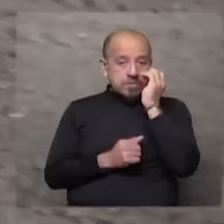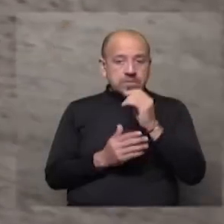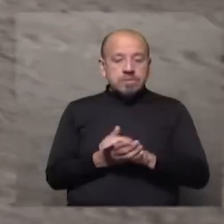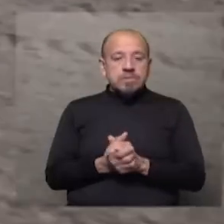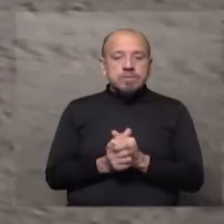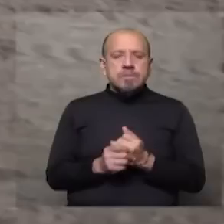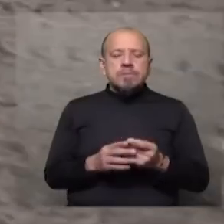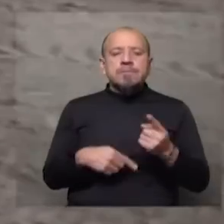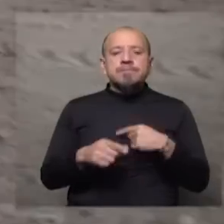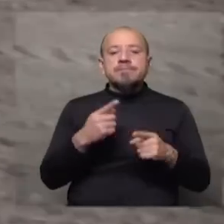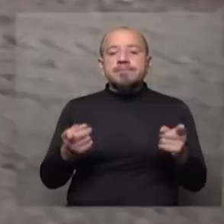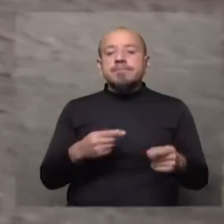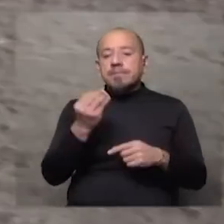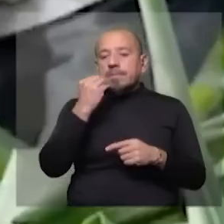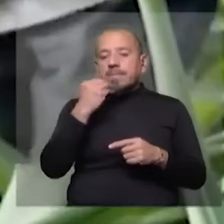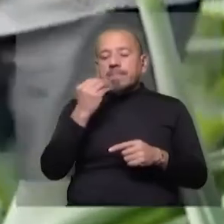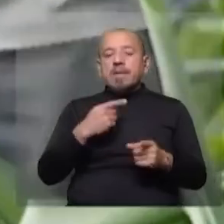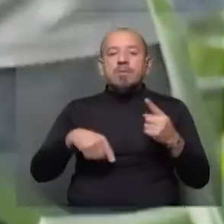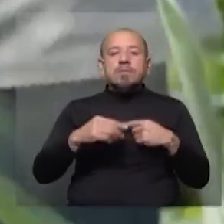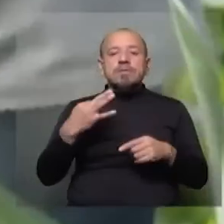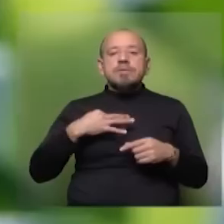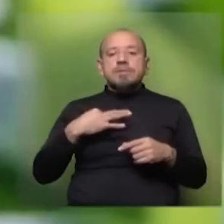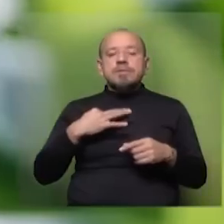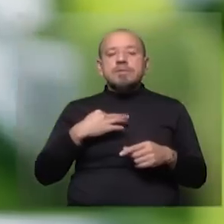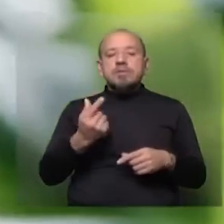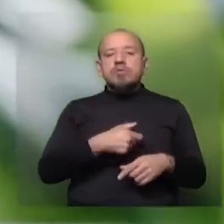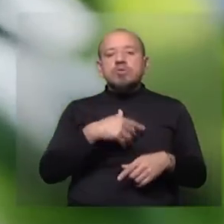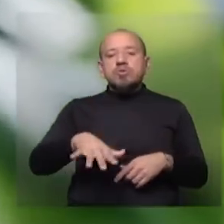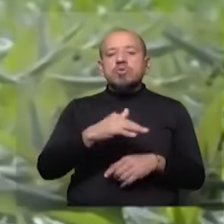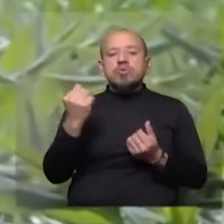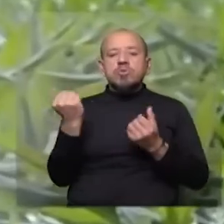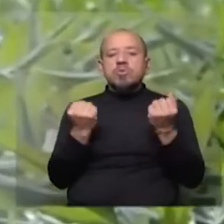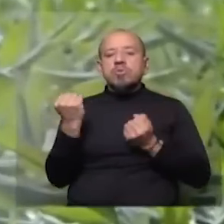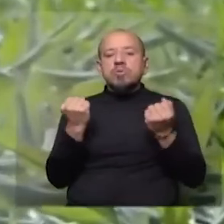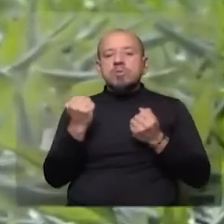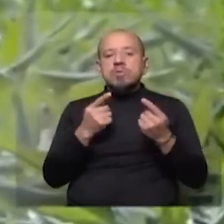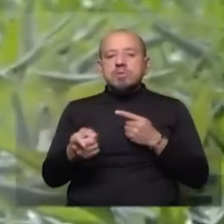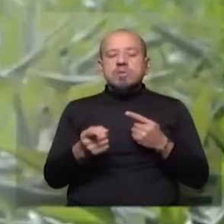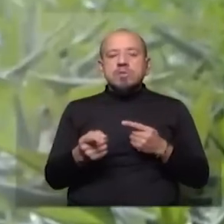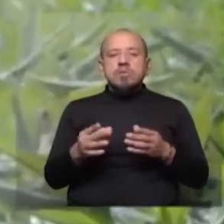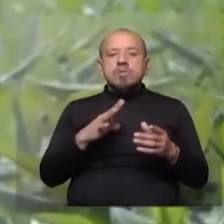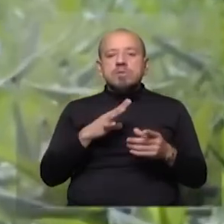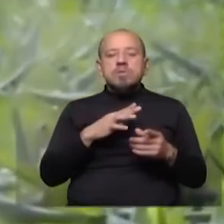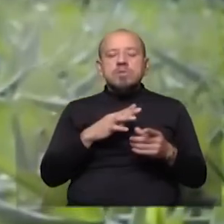la publicación alimento como trama de vida configuraciones socioeconómicas en el Uruguay contemporáneo realizada por académicos de la